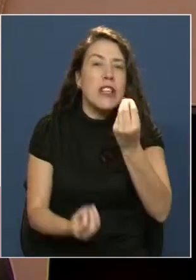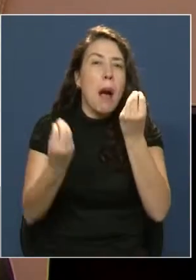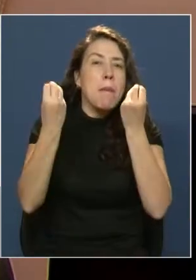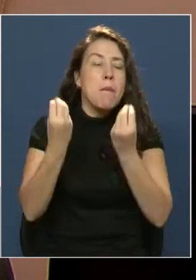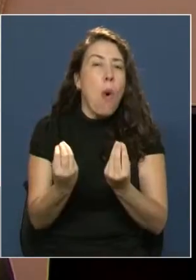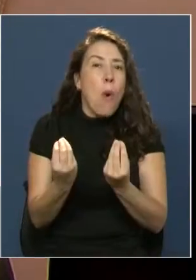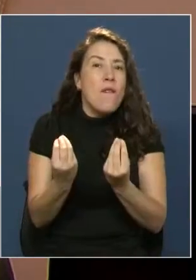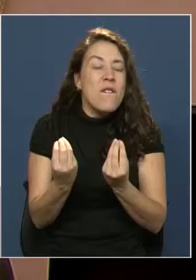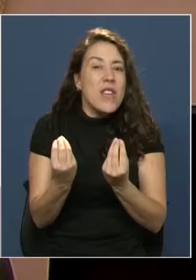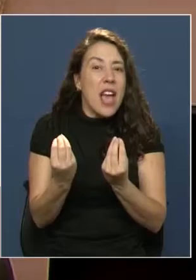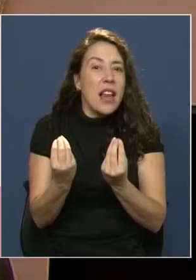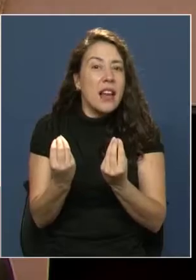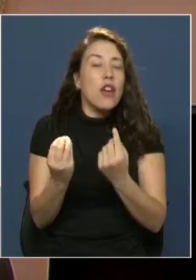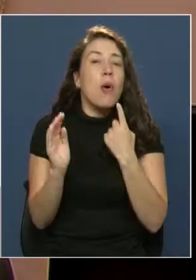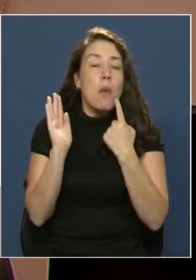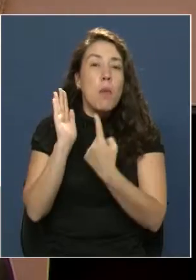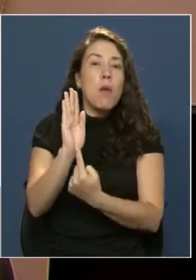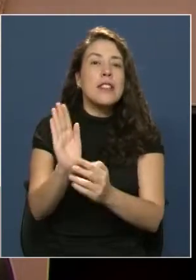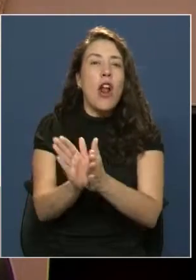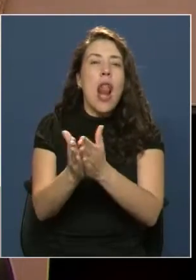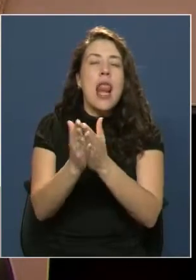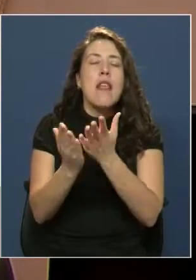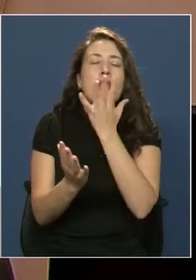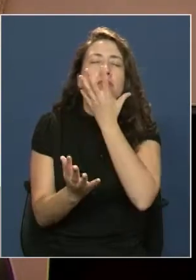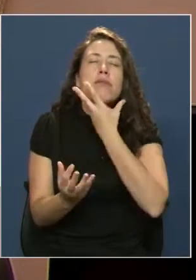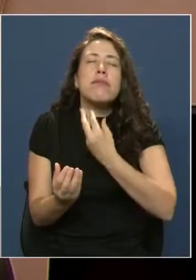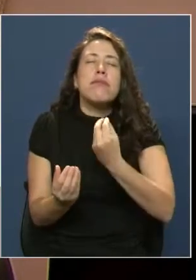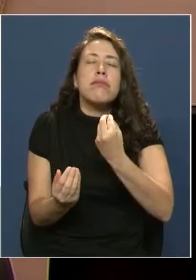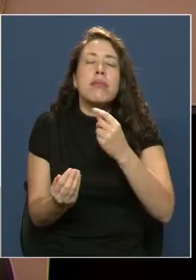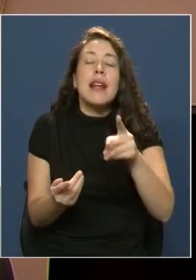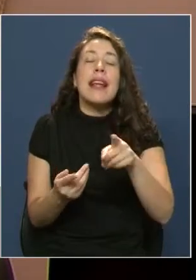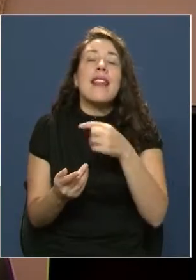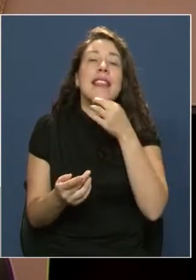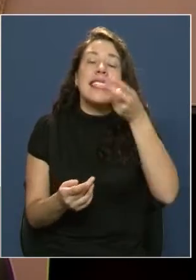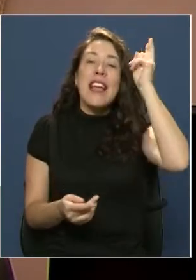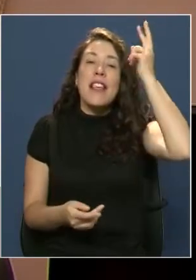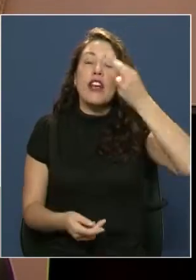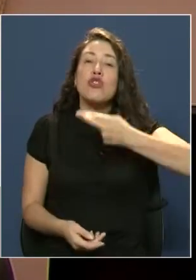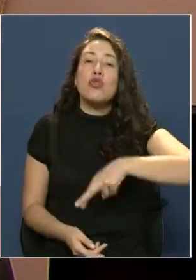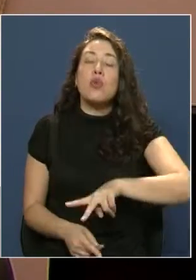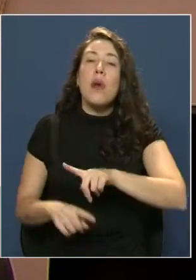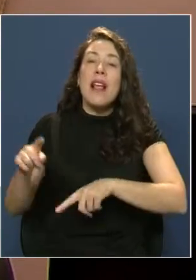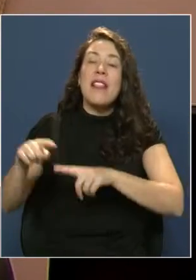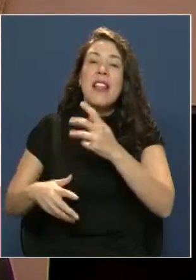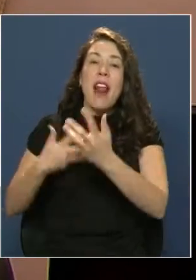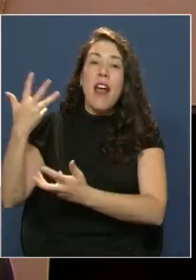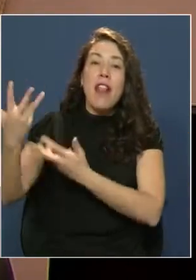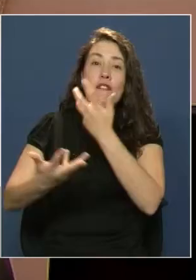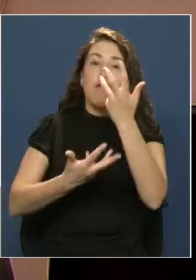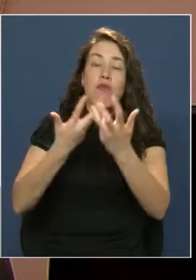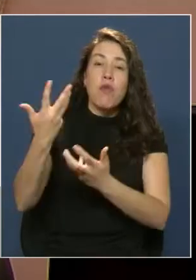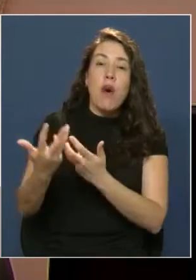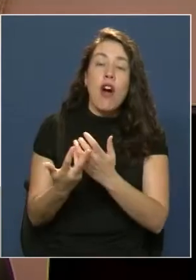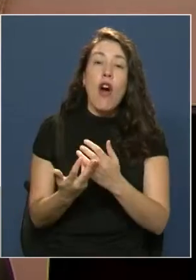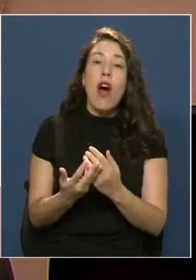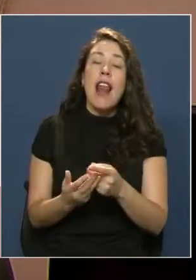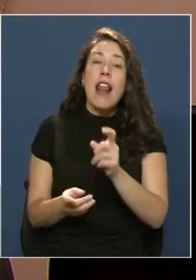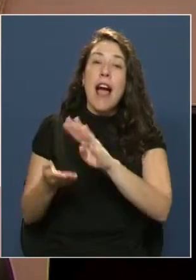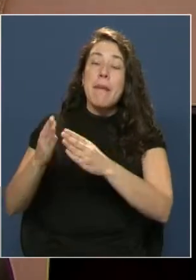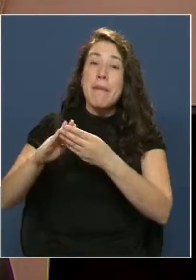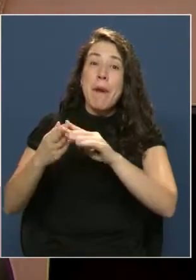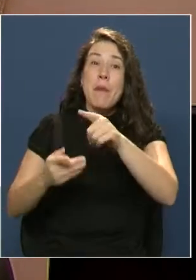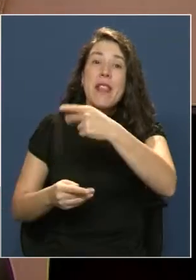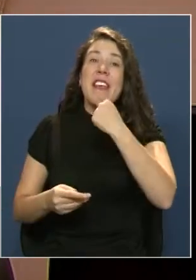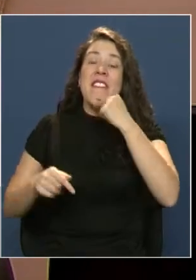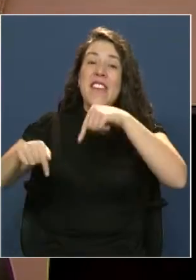como demuestra el hermoso libro de Anne Chapman, Los indígenas del sur de Tierra del Fuego, las etnias que habitaban esa